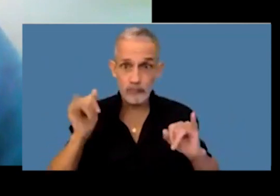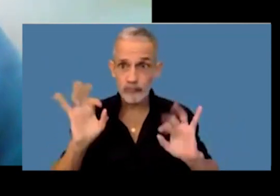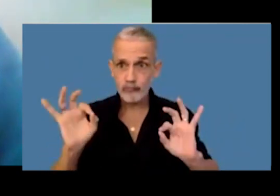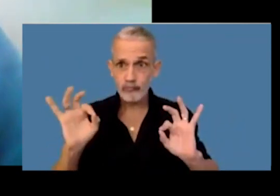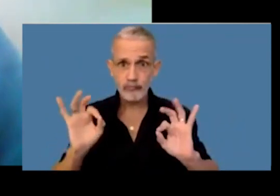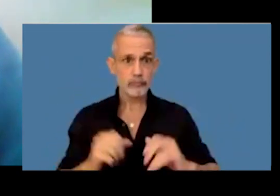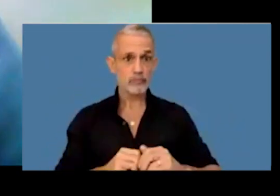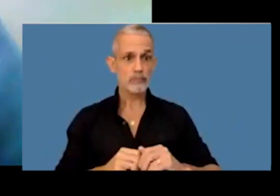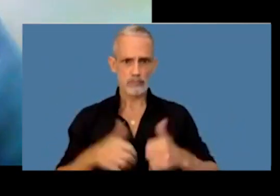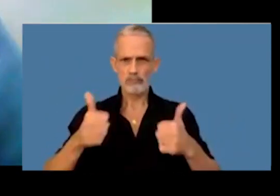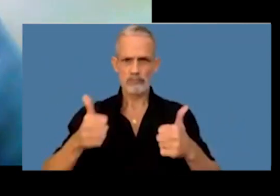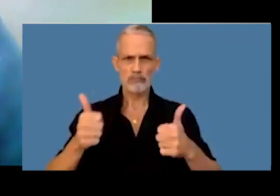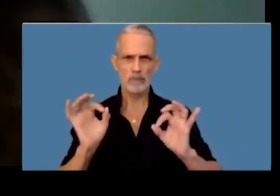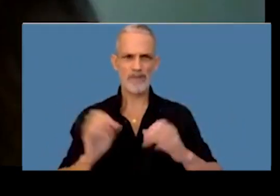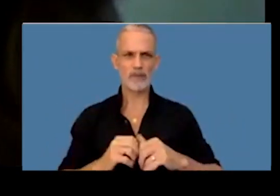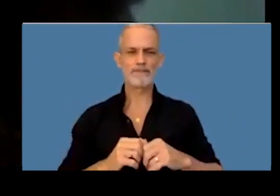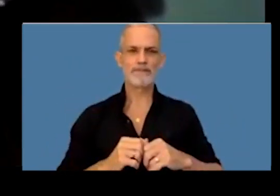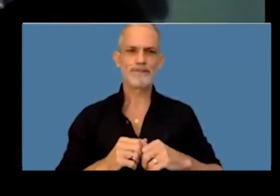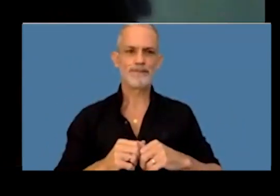¿Se escucha perfecto? Bárbara. Perfecto.